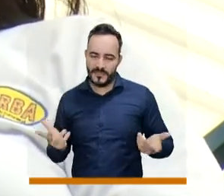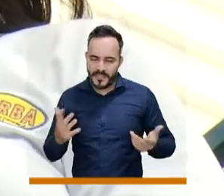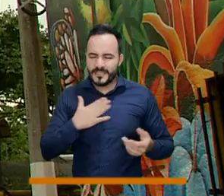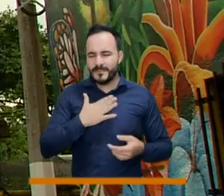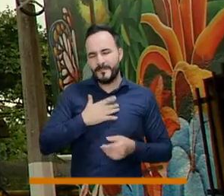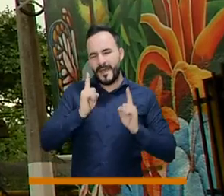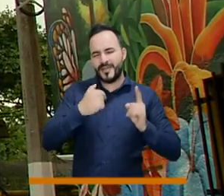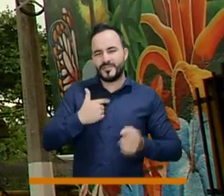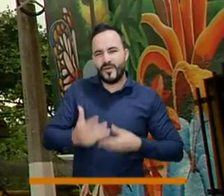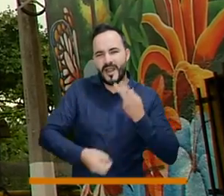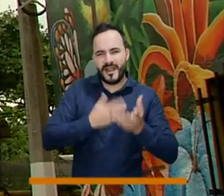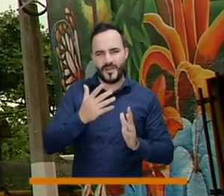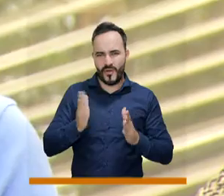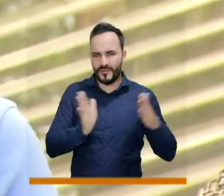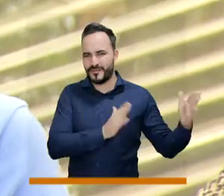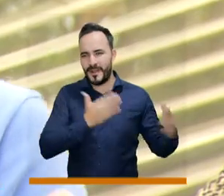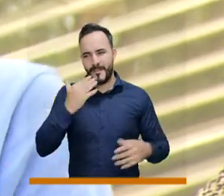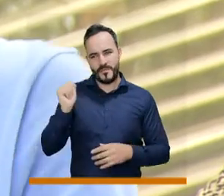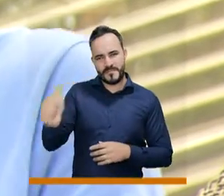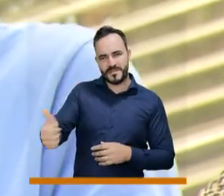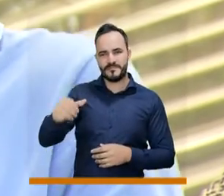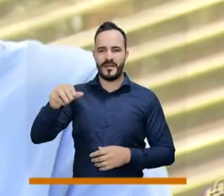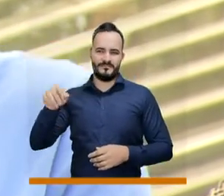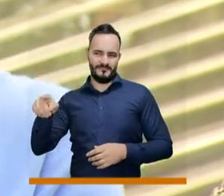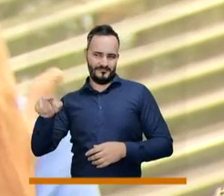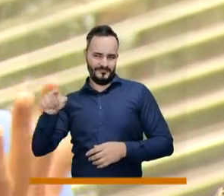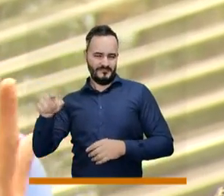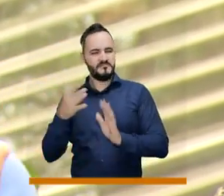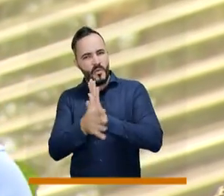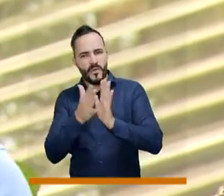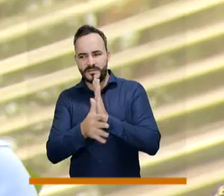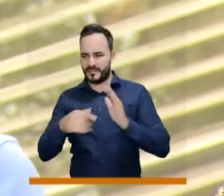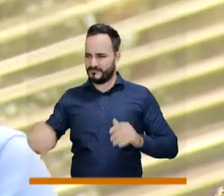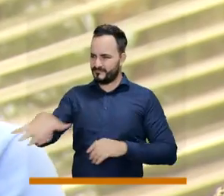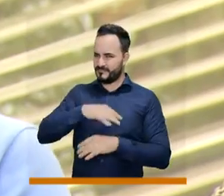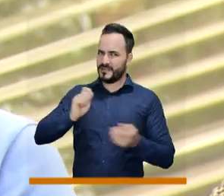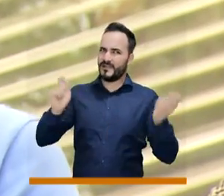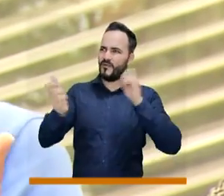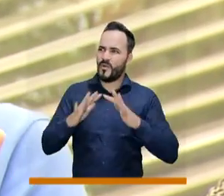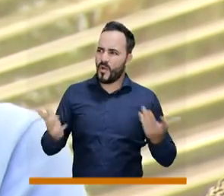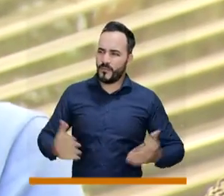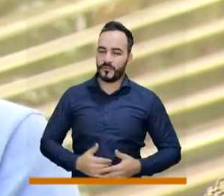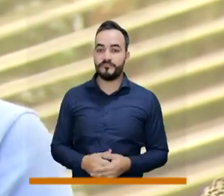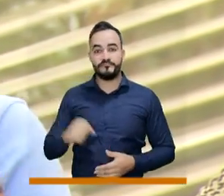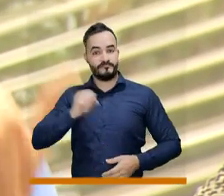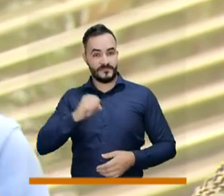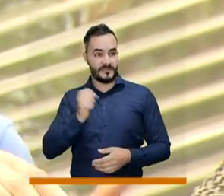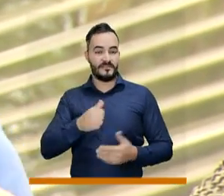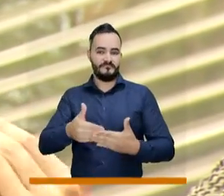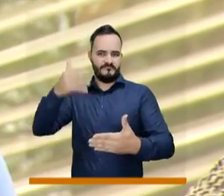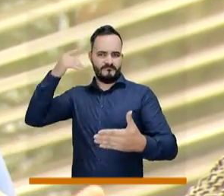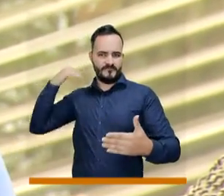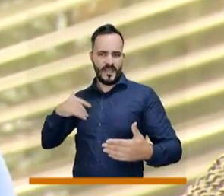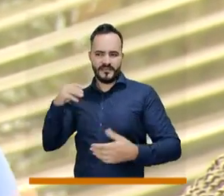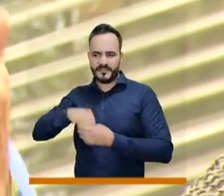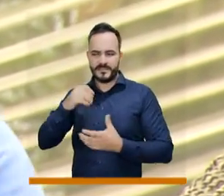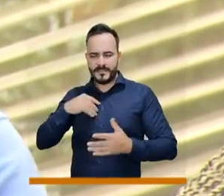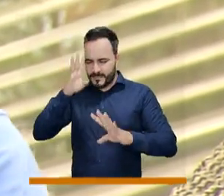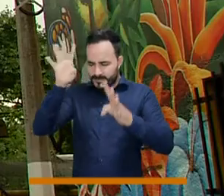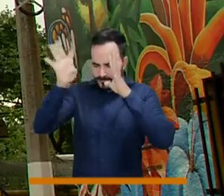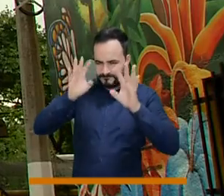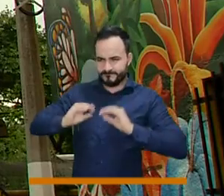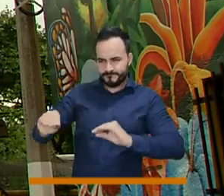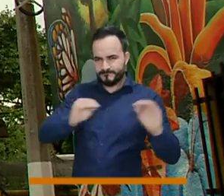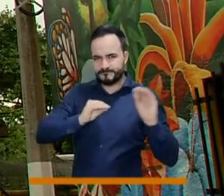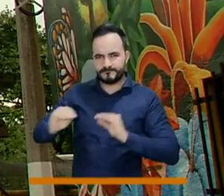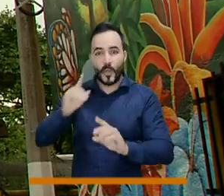tesis de maestría sobre Moravia, de hecho, a mí me encanta este territorio. Pero a mí me gustaría, Sandra, que vos nos contaras ¿cuál fue el papel que tuvo la